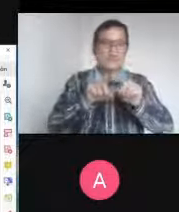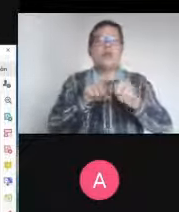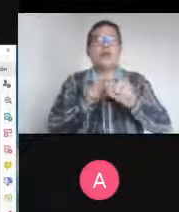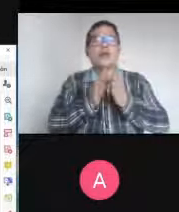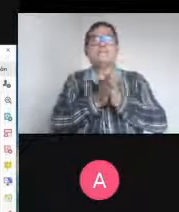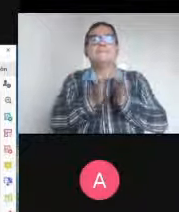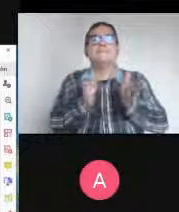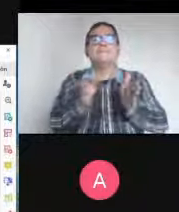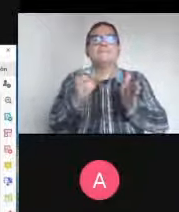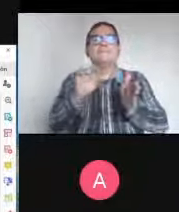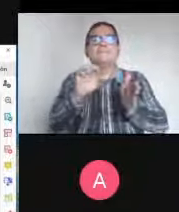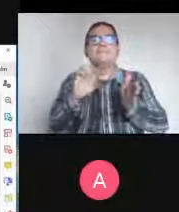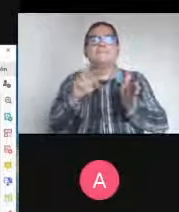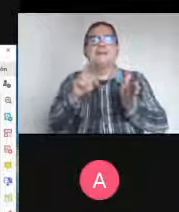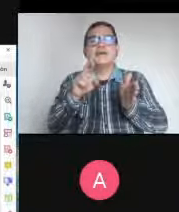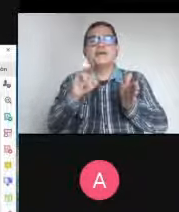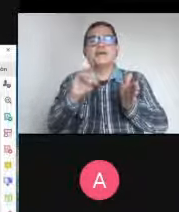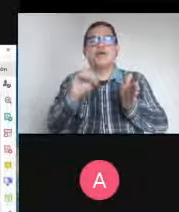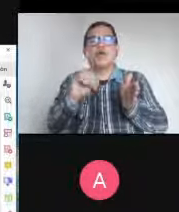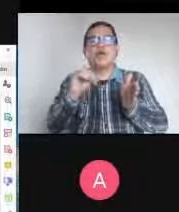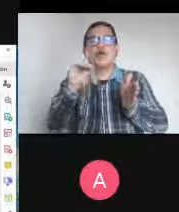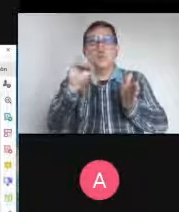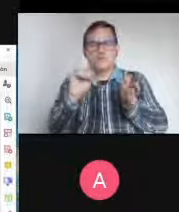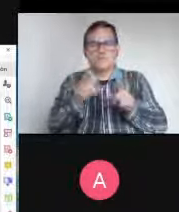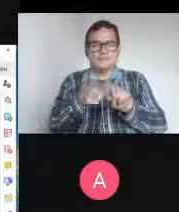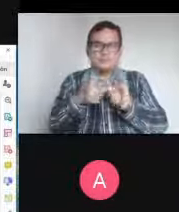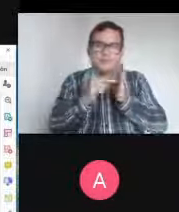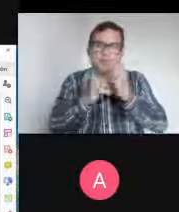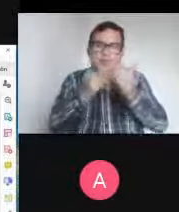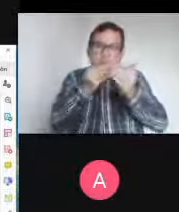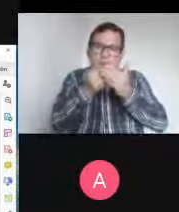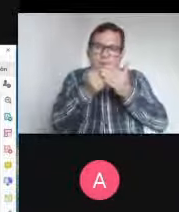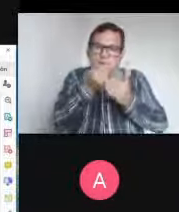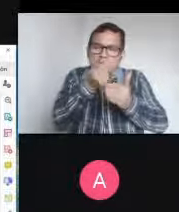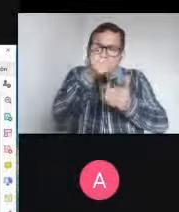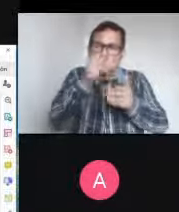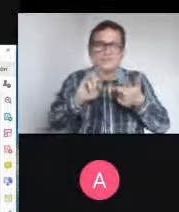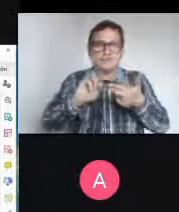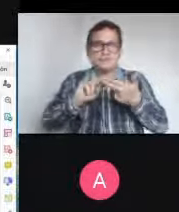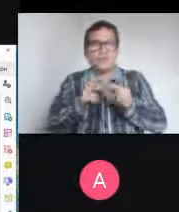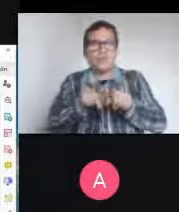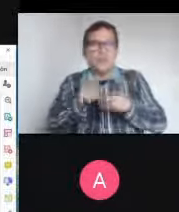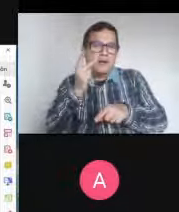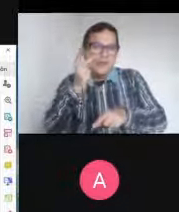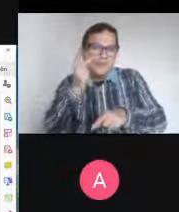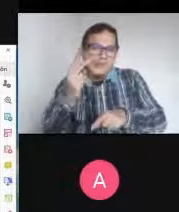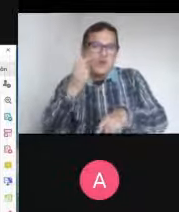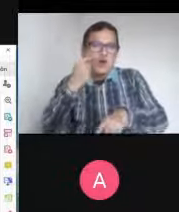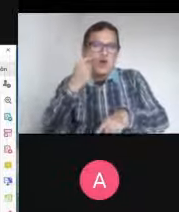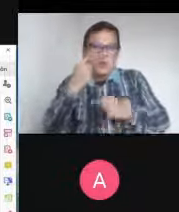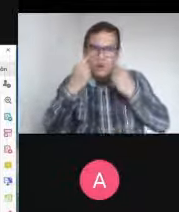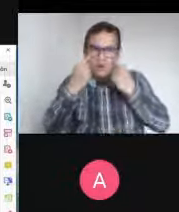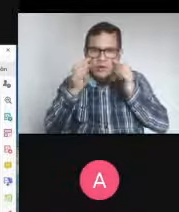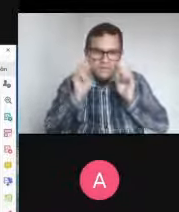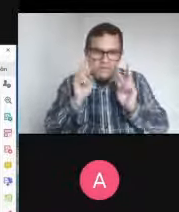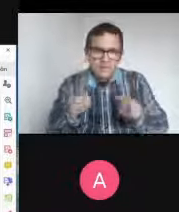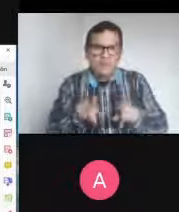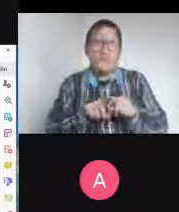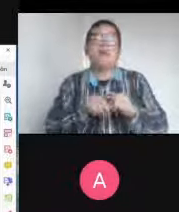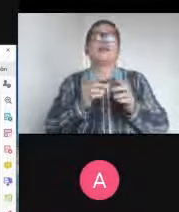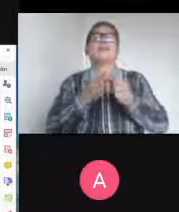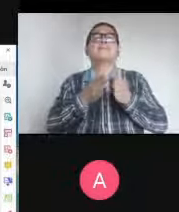periodo. Este periodo pues es un valor aproximado porque lo hacemos prácticamente al ojo. Recordemos que para medir el